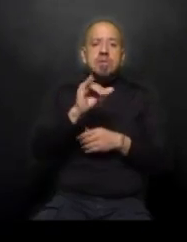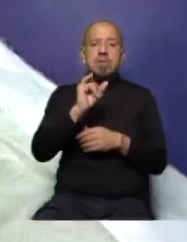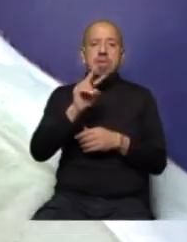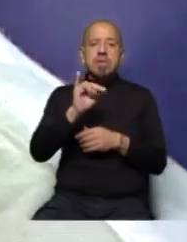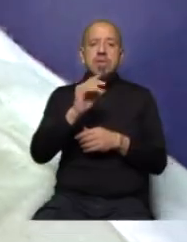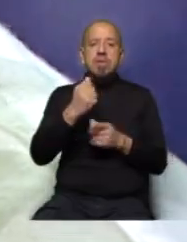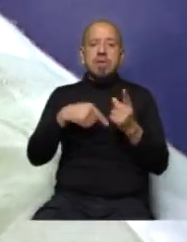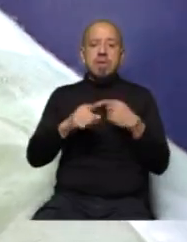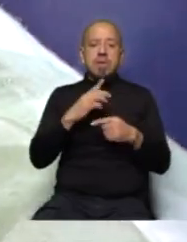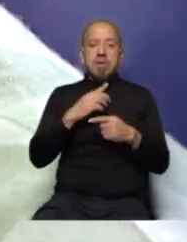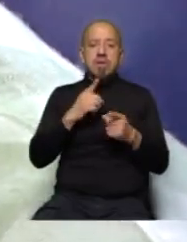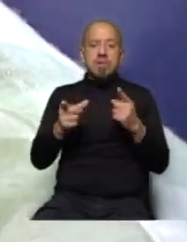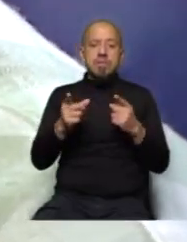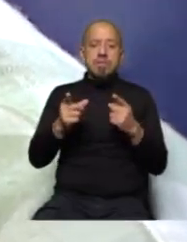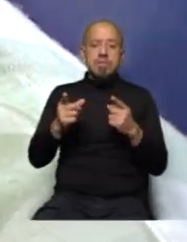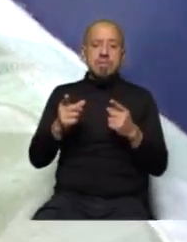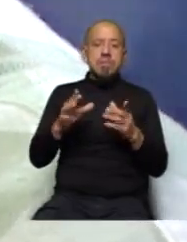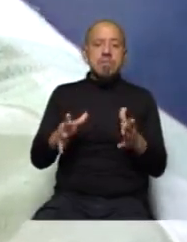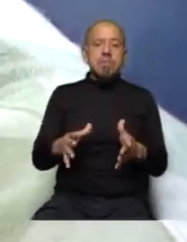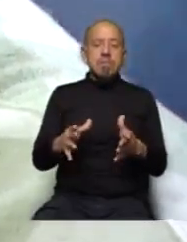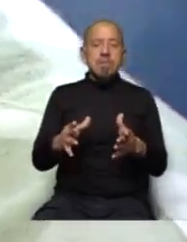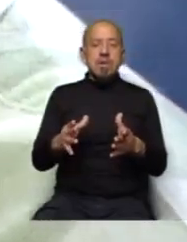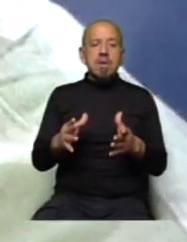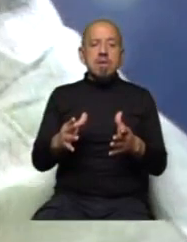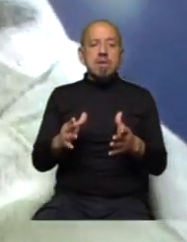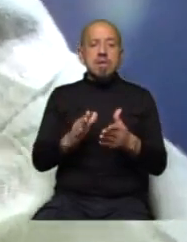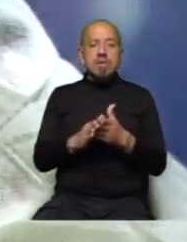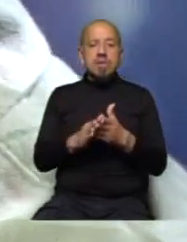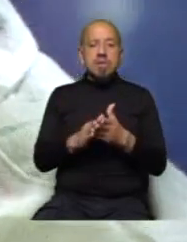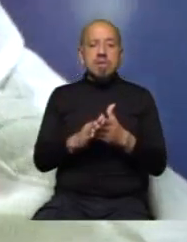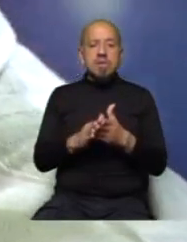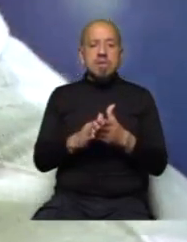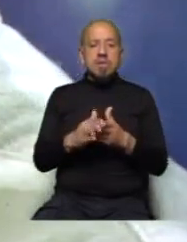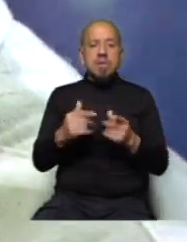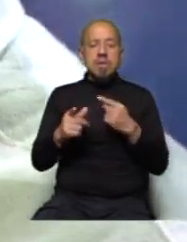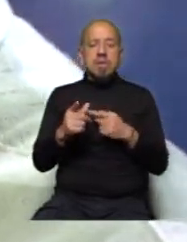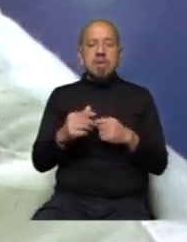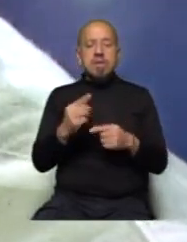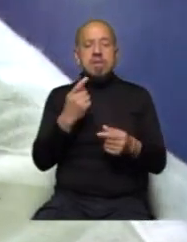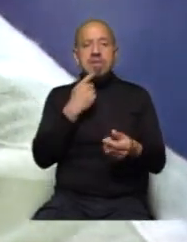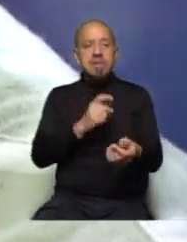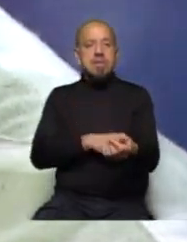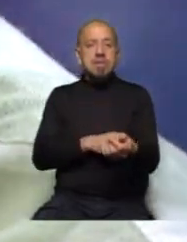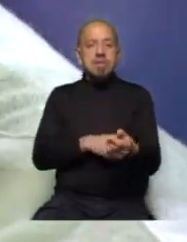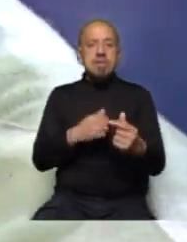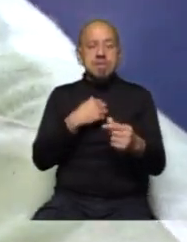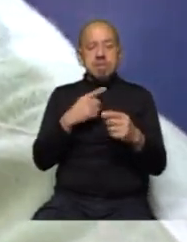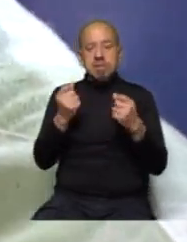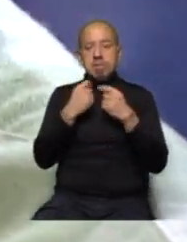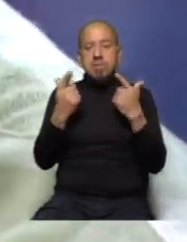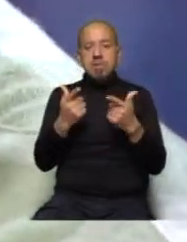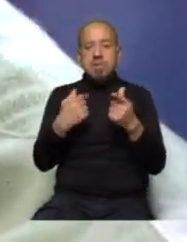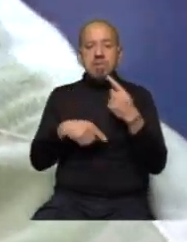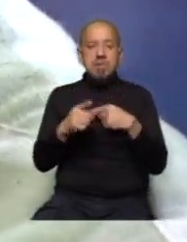casi parecía que únicamente de noche Se le fuera la vida en nuevas alas de sangre al despertar tenía siempre la